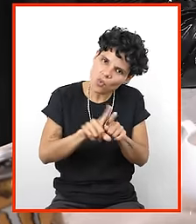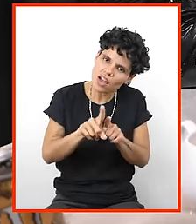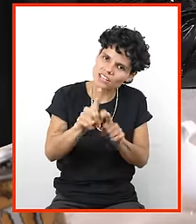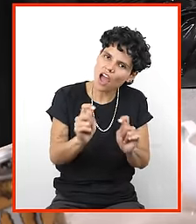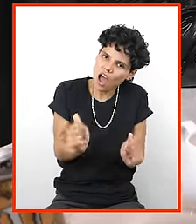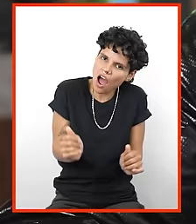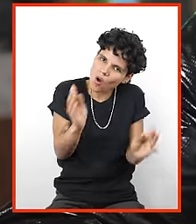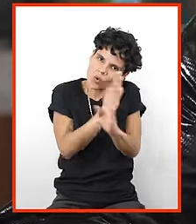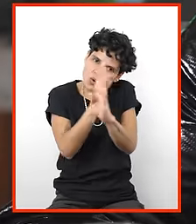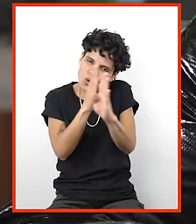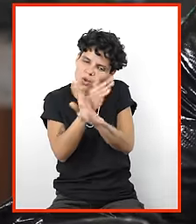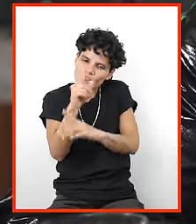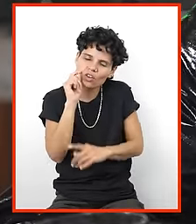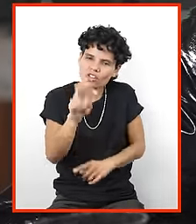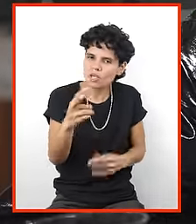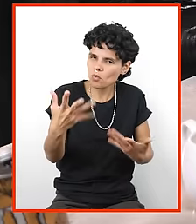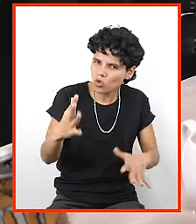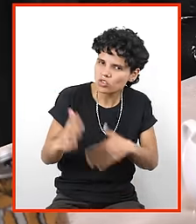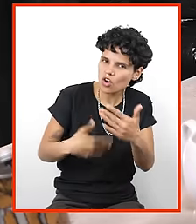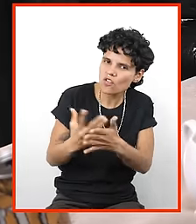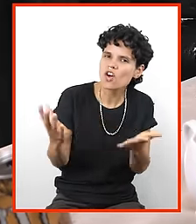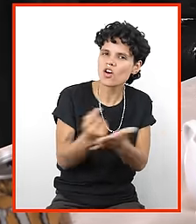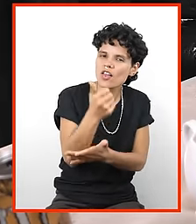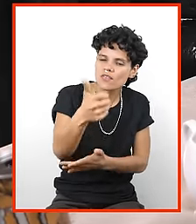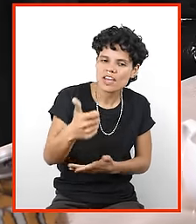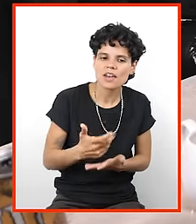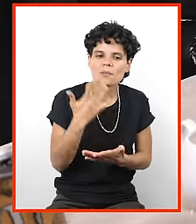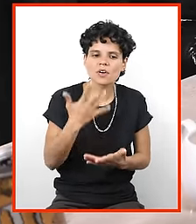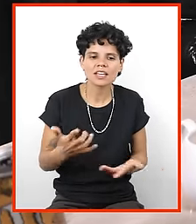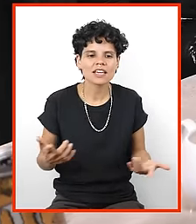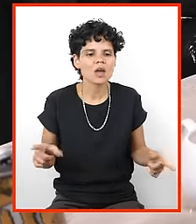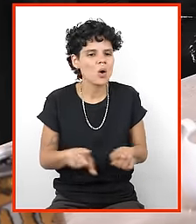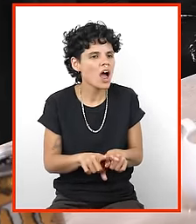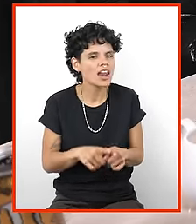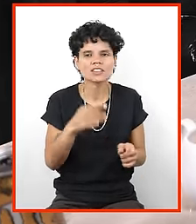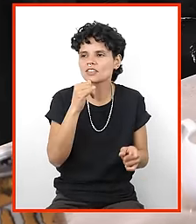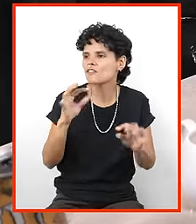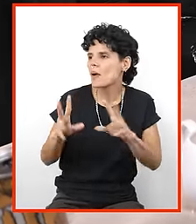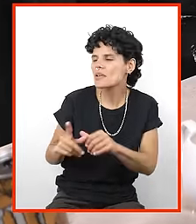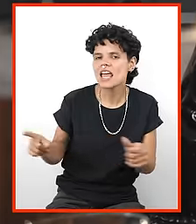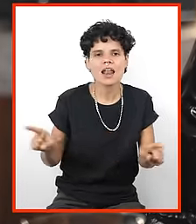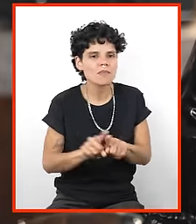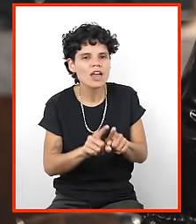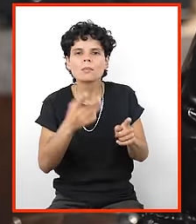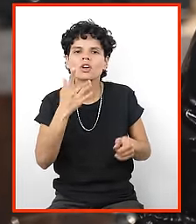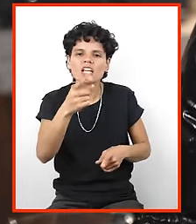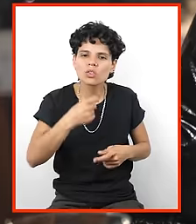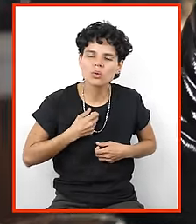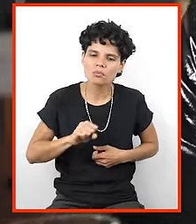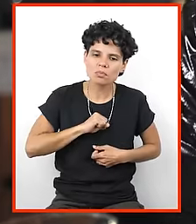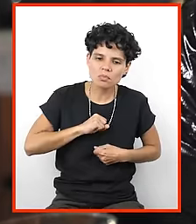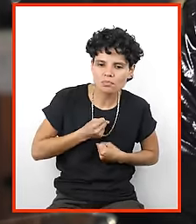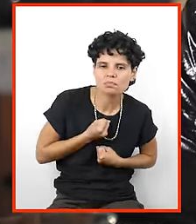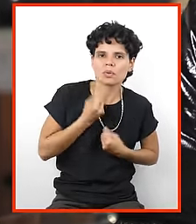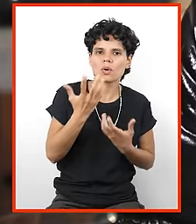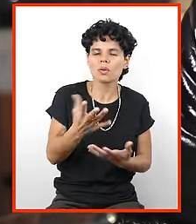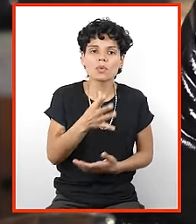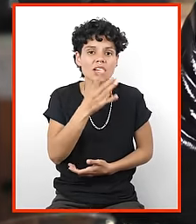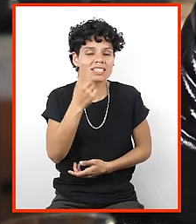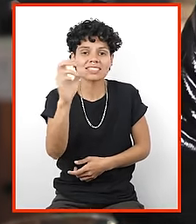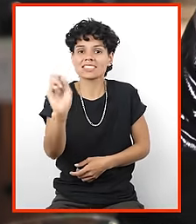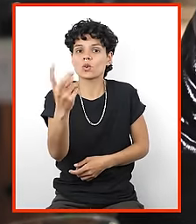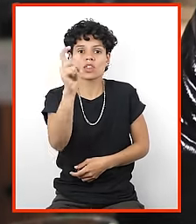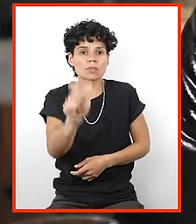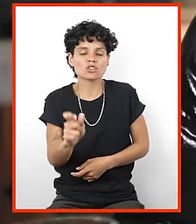que ha sido tan exitoso. ¿Por qué? Hermanos, familiares. ¿Tú sabes que segunda persona que